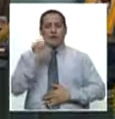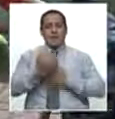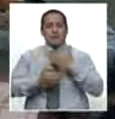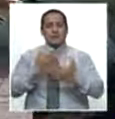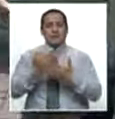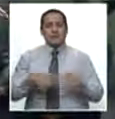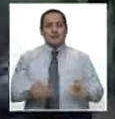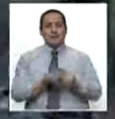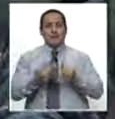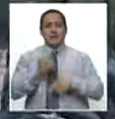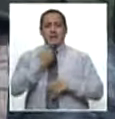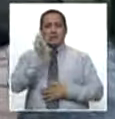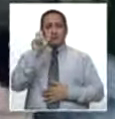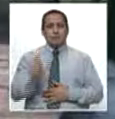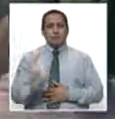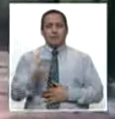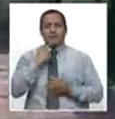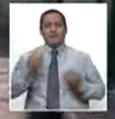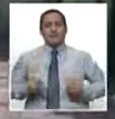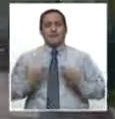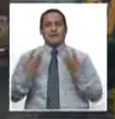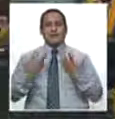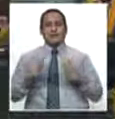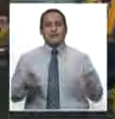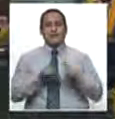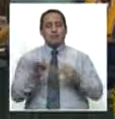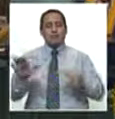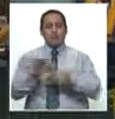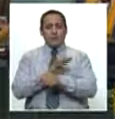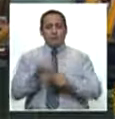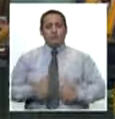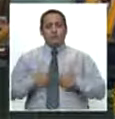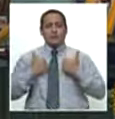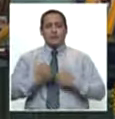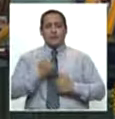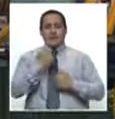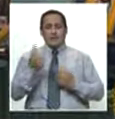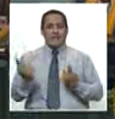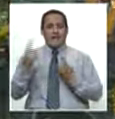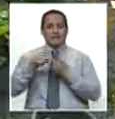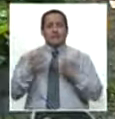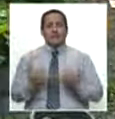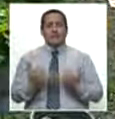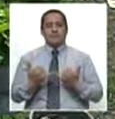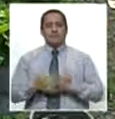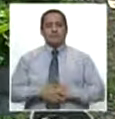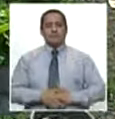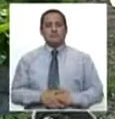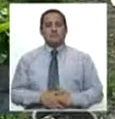desenvolverse y ser la persona feliz y satisfecha de su vida que es hasta el momento.